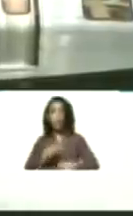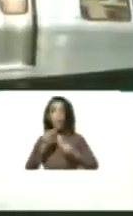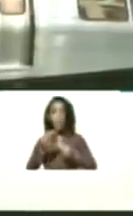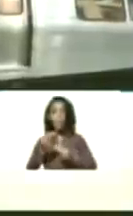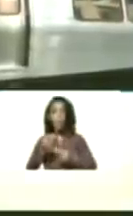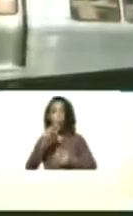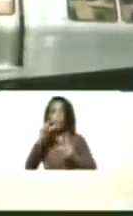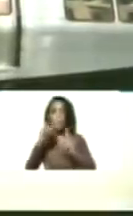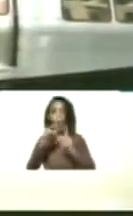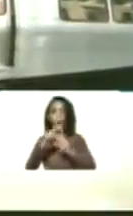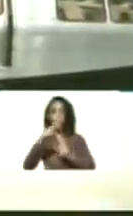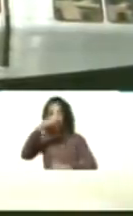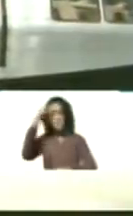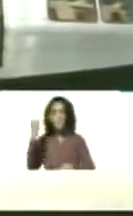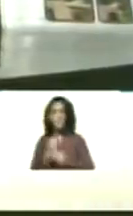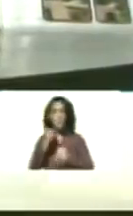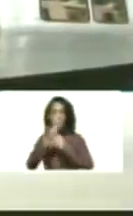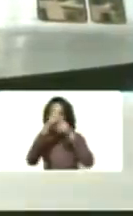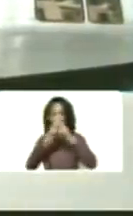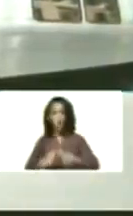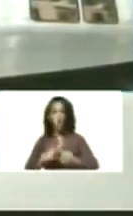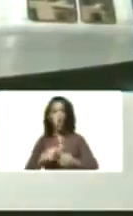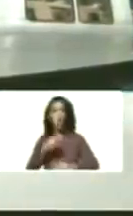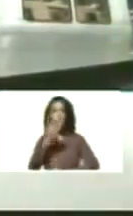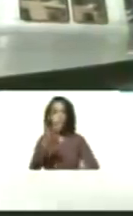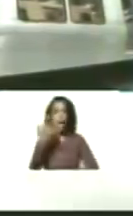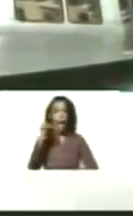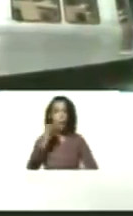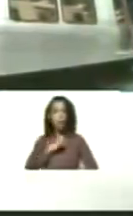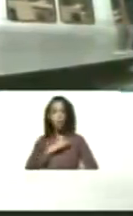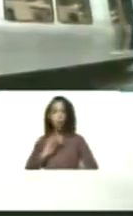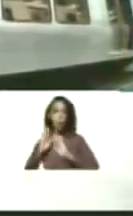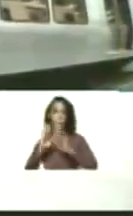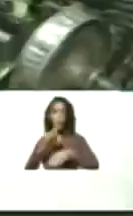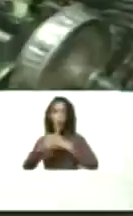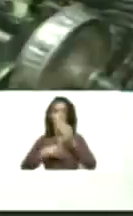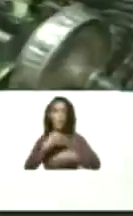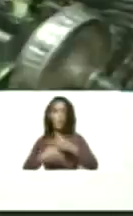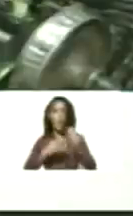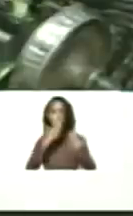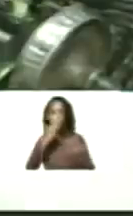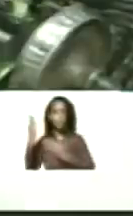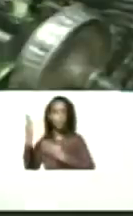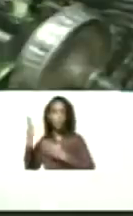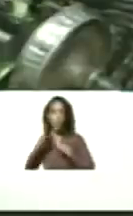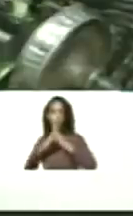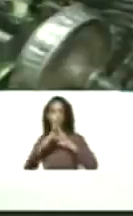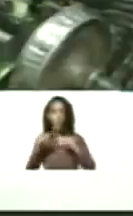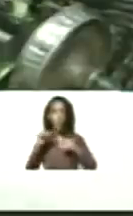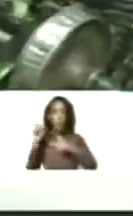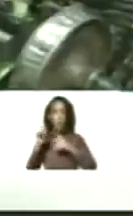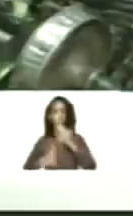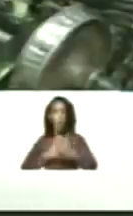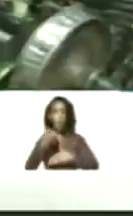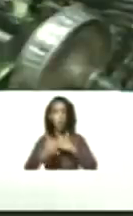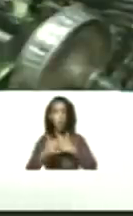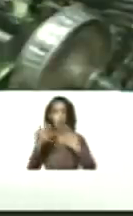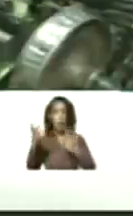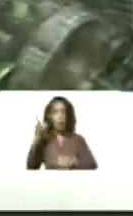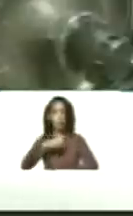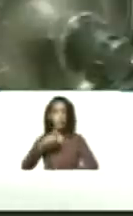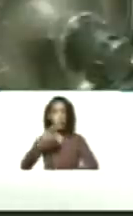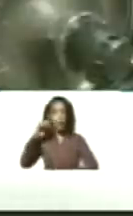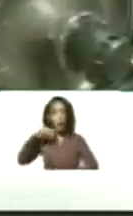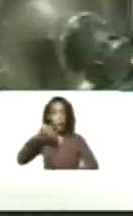obrero y le decimos que cuente usted con nosotros para llevar a cabo todo ese proyecto que es necesario para el